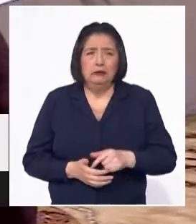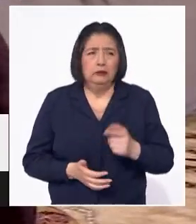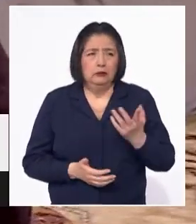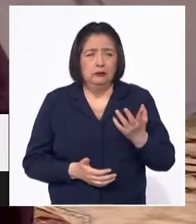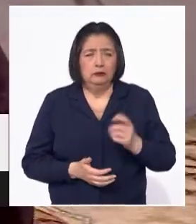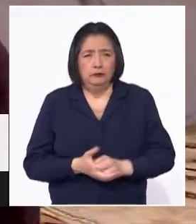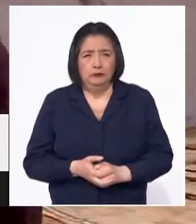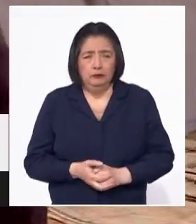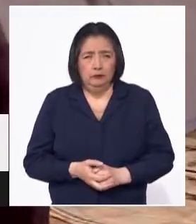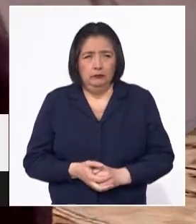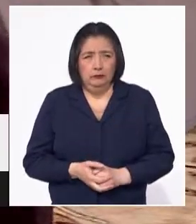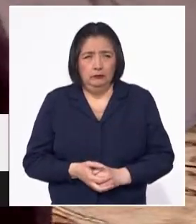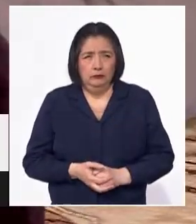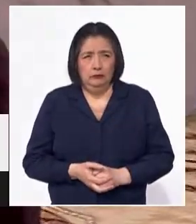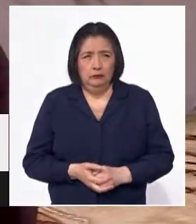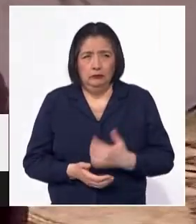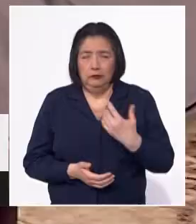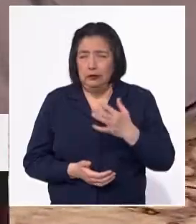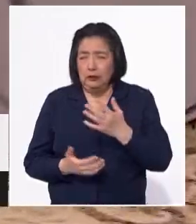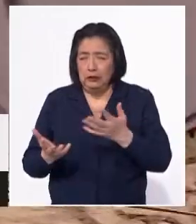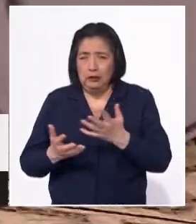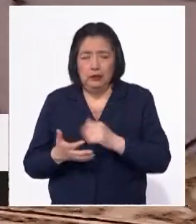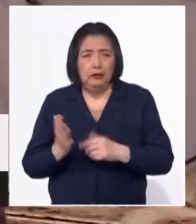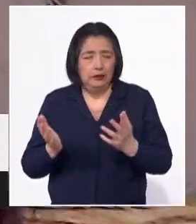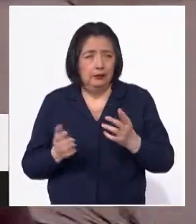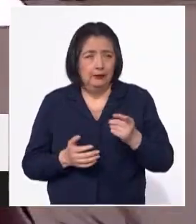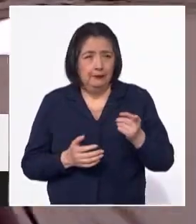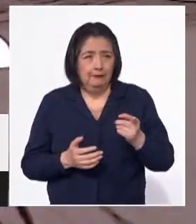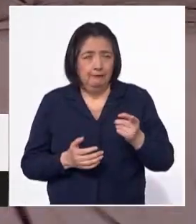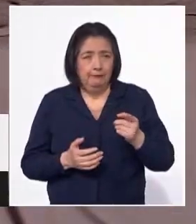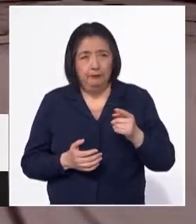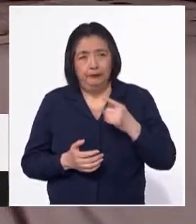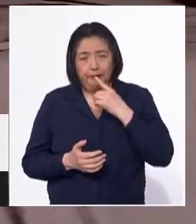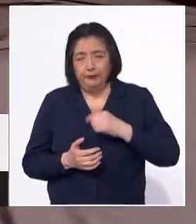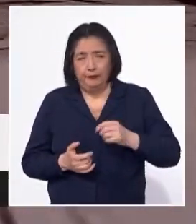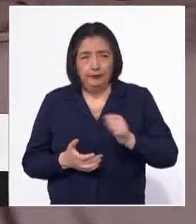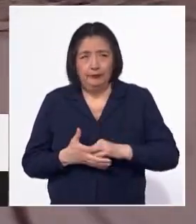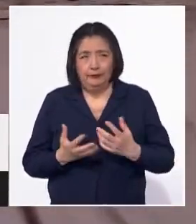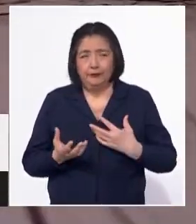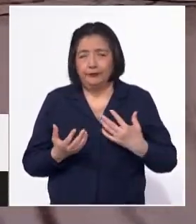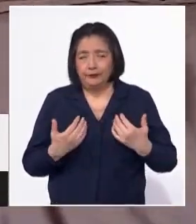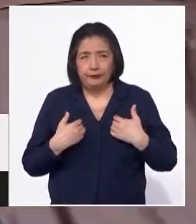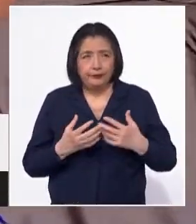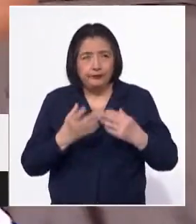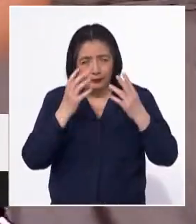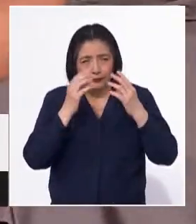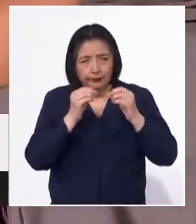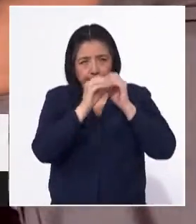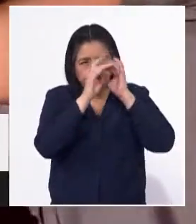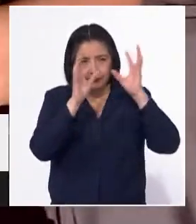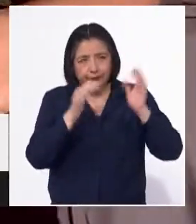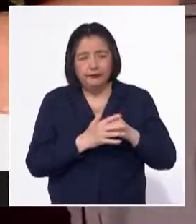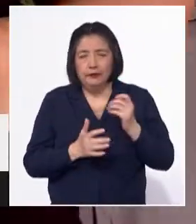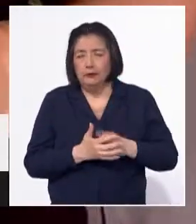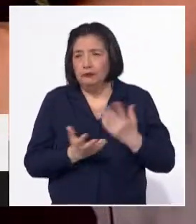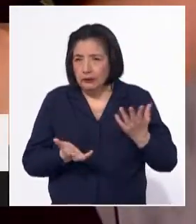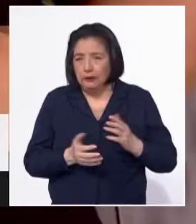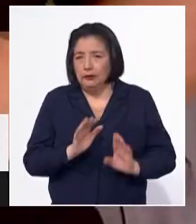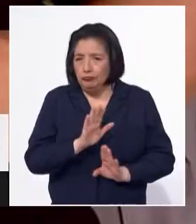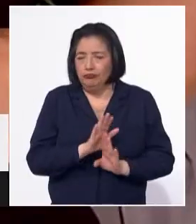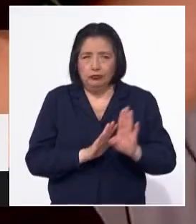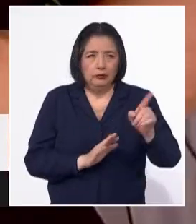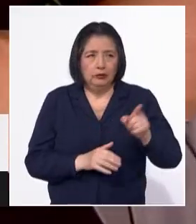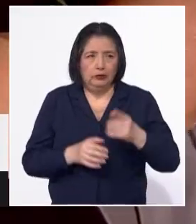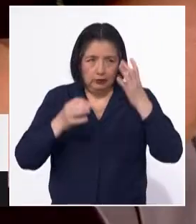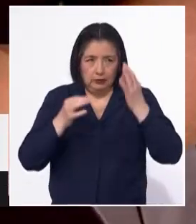de las... La luz de la casa, finalmente ella tenía muchos sueños por salir adelante, cuando de pronto